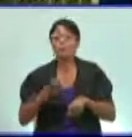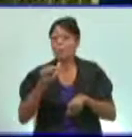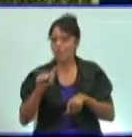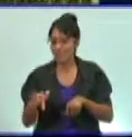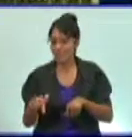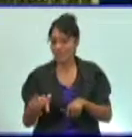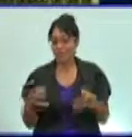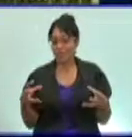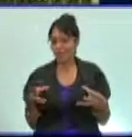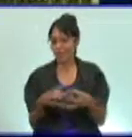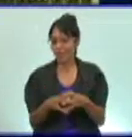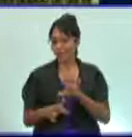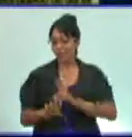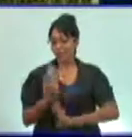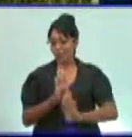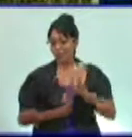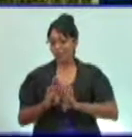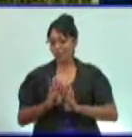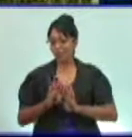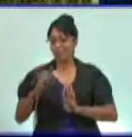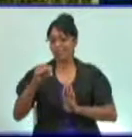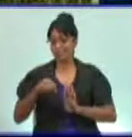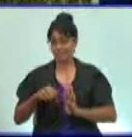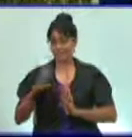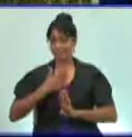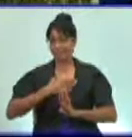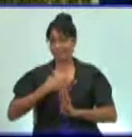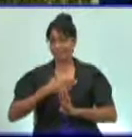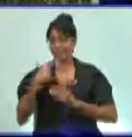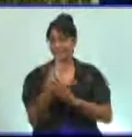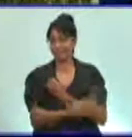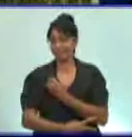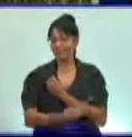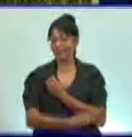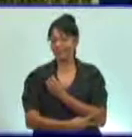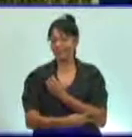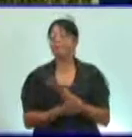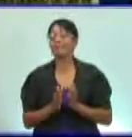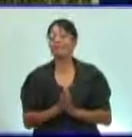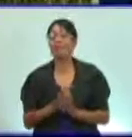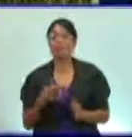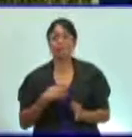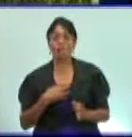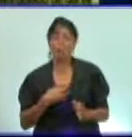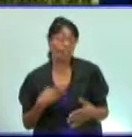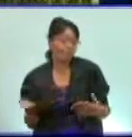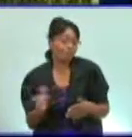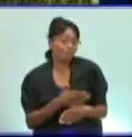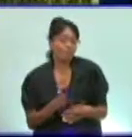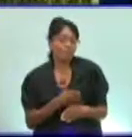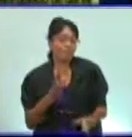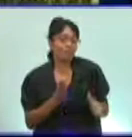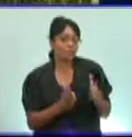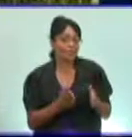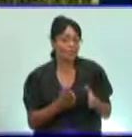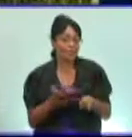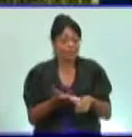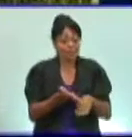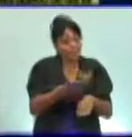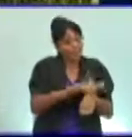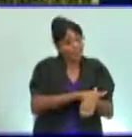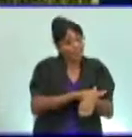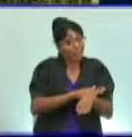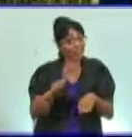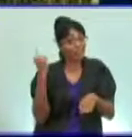país y muchas defensas civiles de otros países también lo decretan así, con diferentes fases. Antes del ciclón, durante el